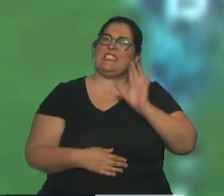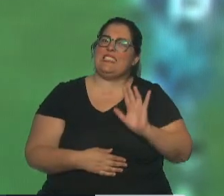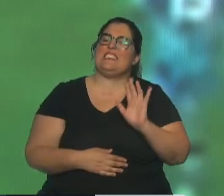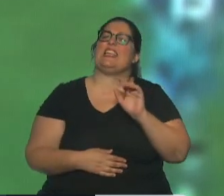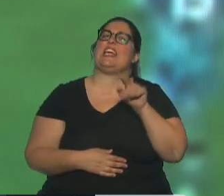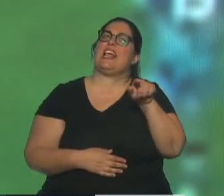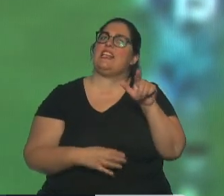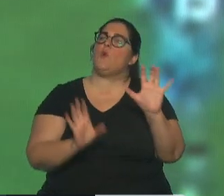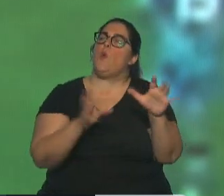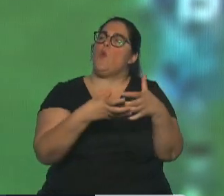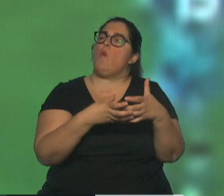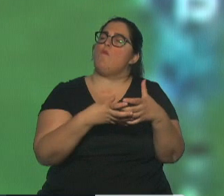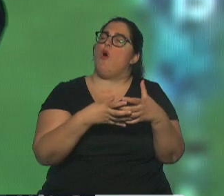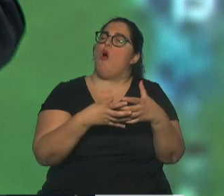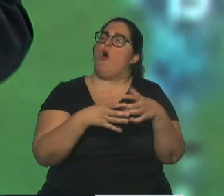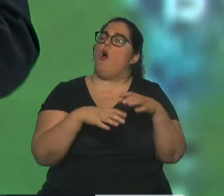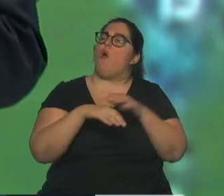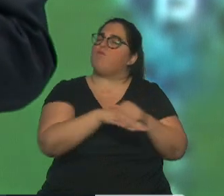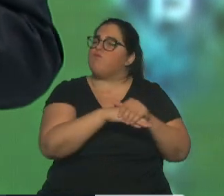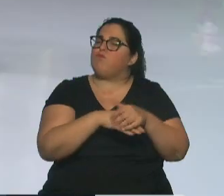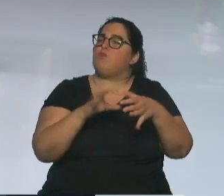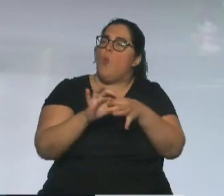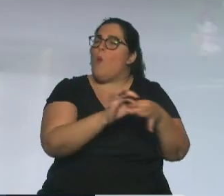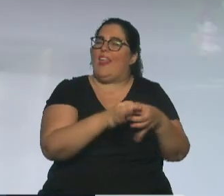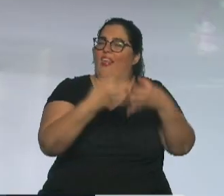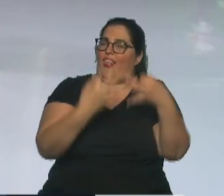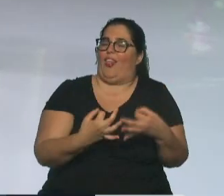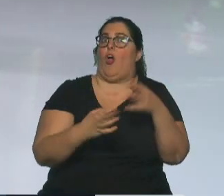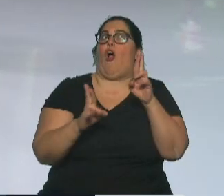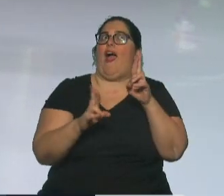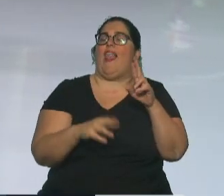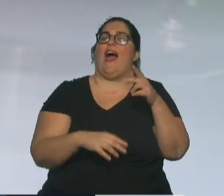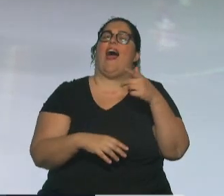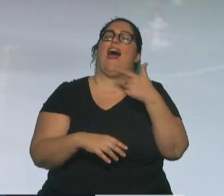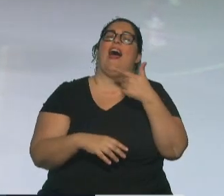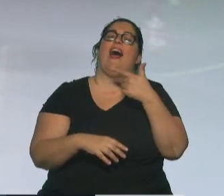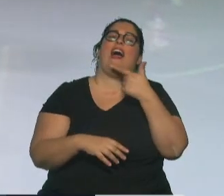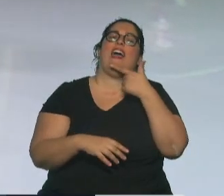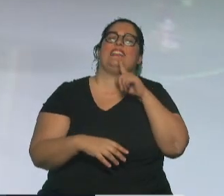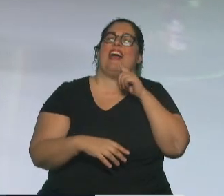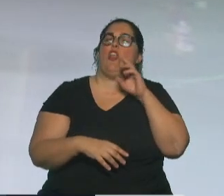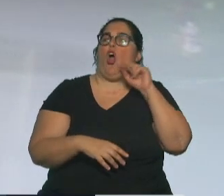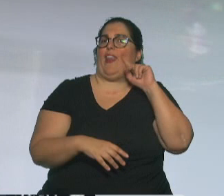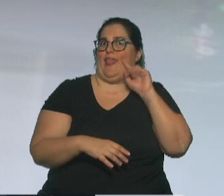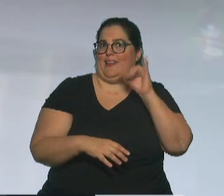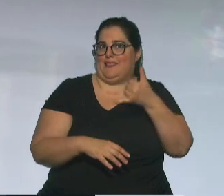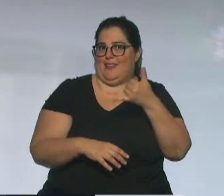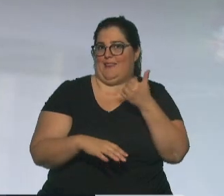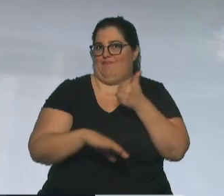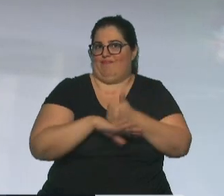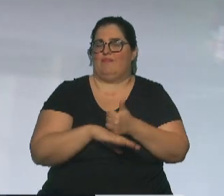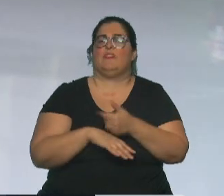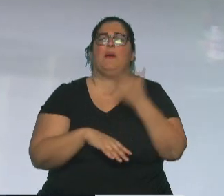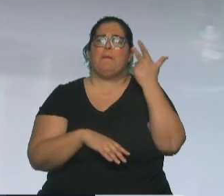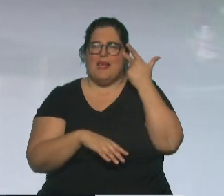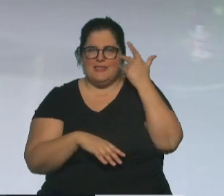un grupo consolidado, además de un Unido. equipo Y fantástico. esperemos que sea con Scaloni, ¿no es cierto? Quiero primero empezar con Messi. ¿Está hablando Messi o no? A ver, quiero ¿Lo tenemos?